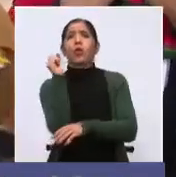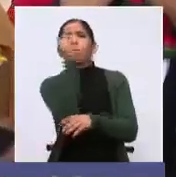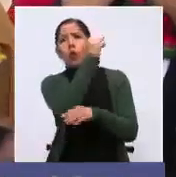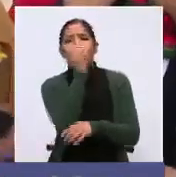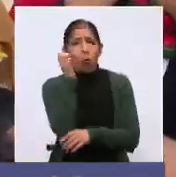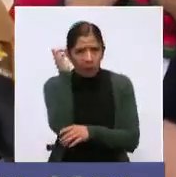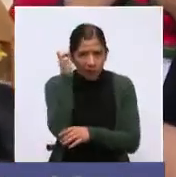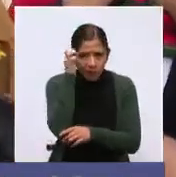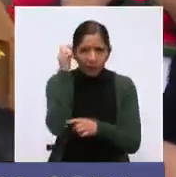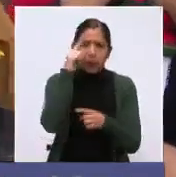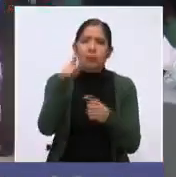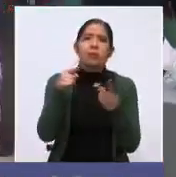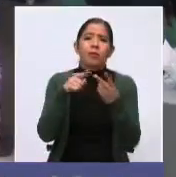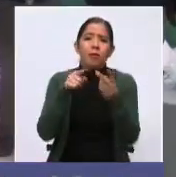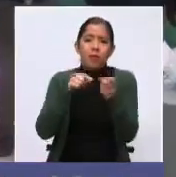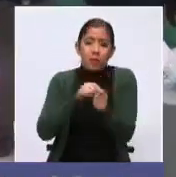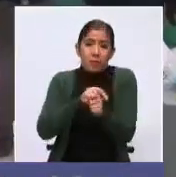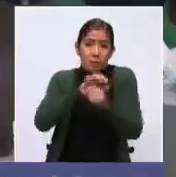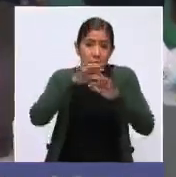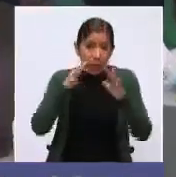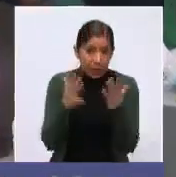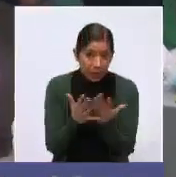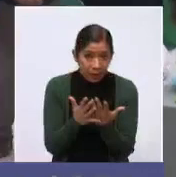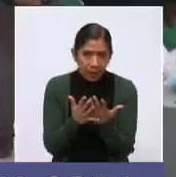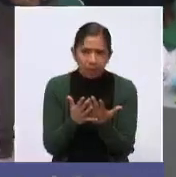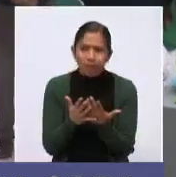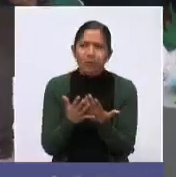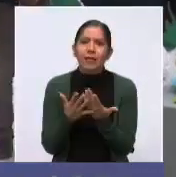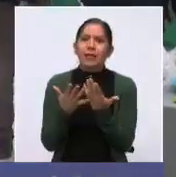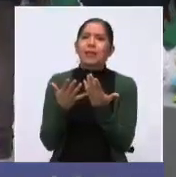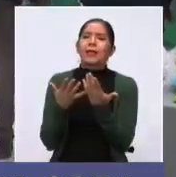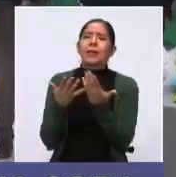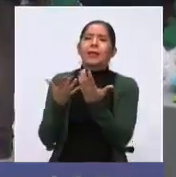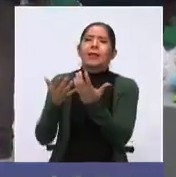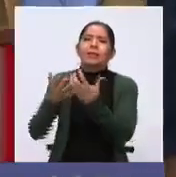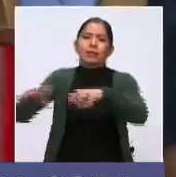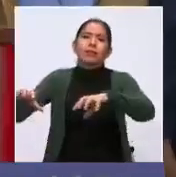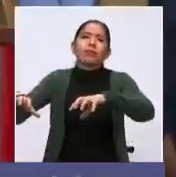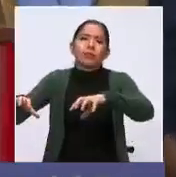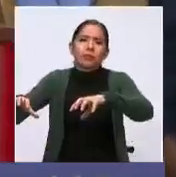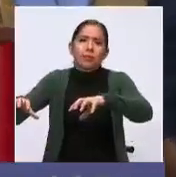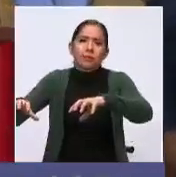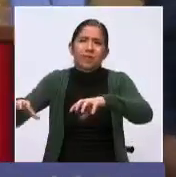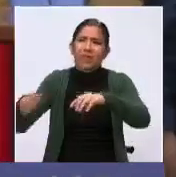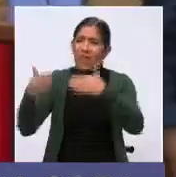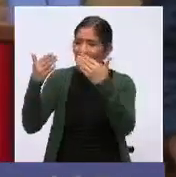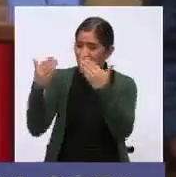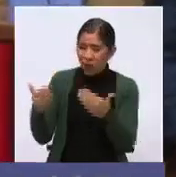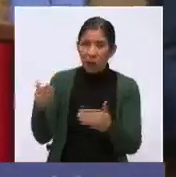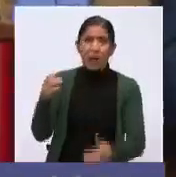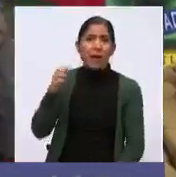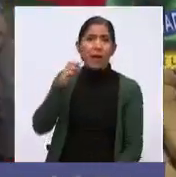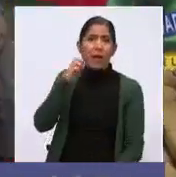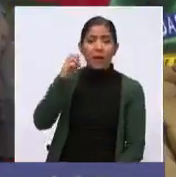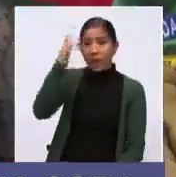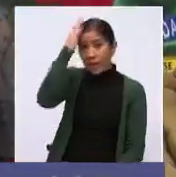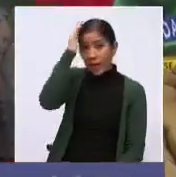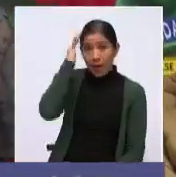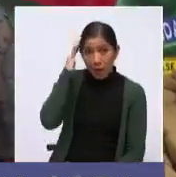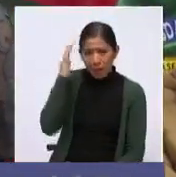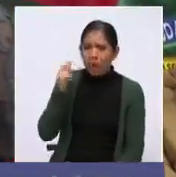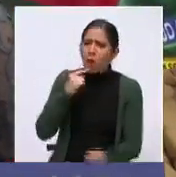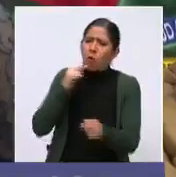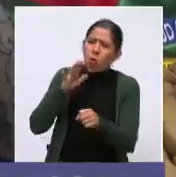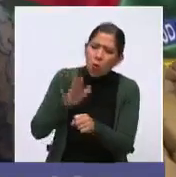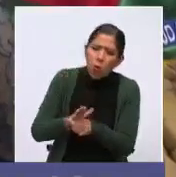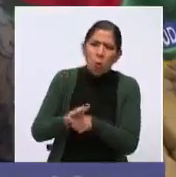pandemia, nos ha dejado dividido y peor cuando la hermana Eva Copa ha prometido al Alto el desarrollo,